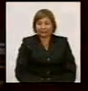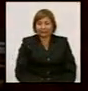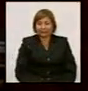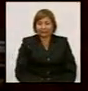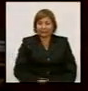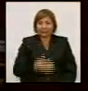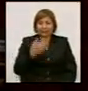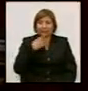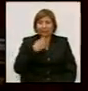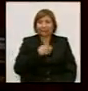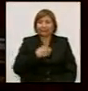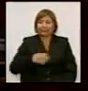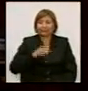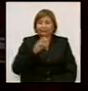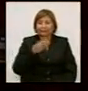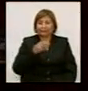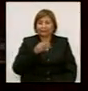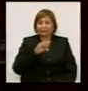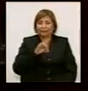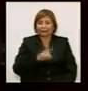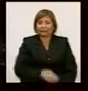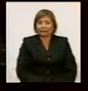señor Chairman,